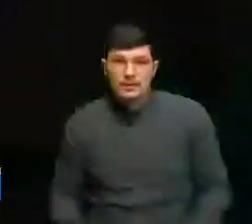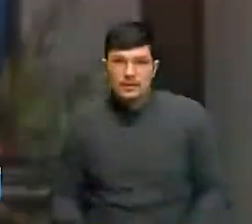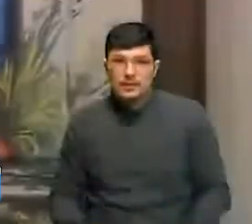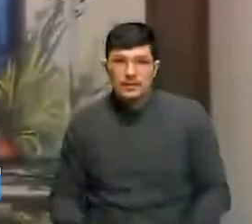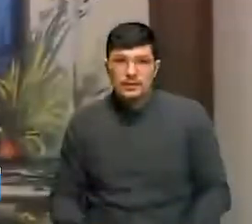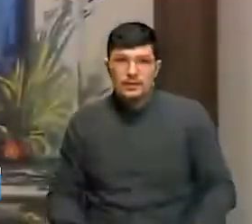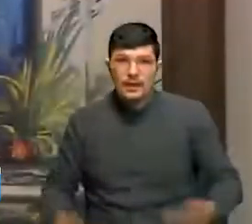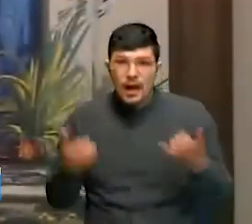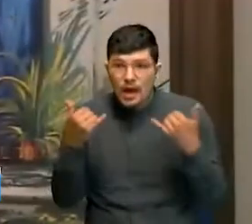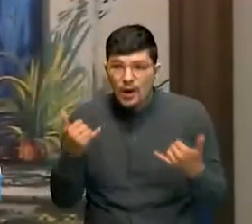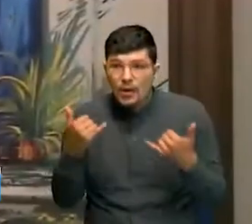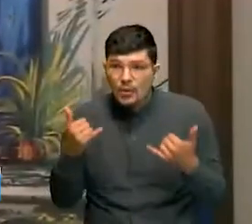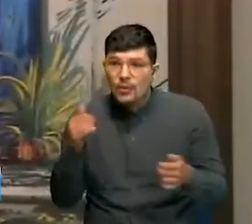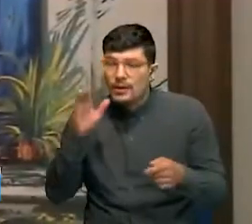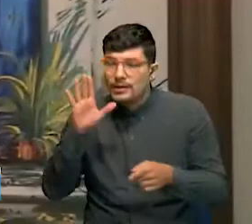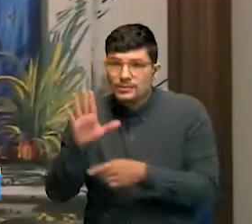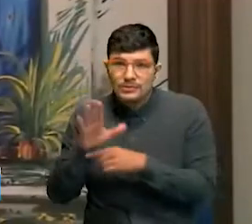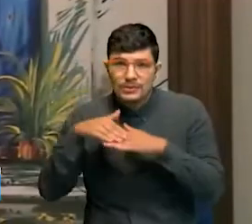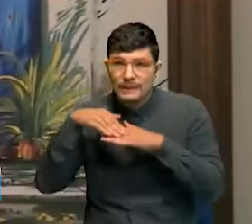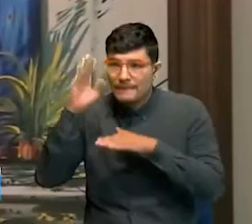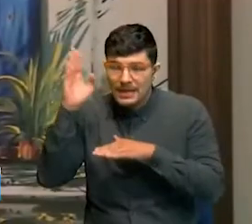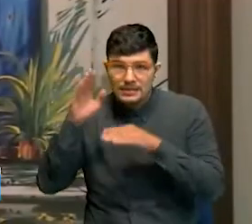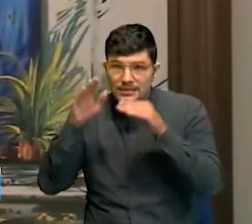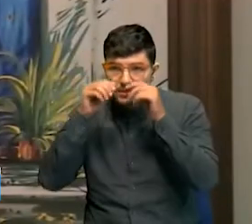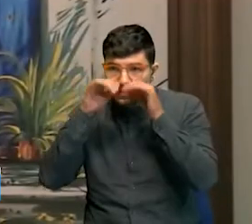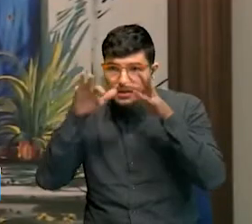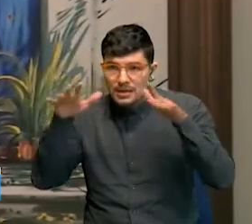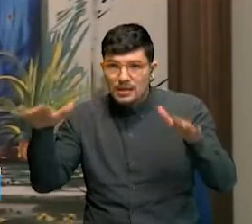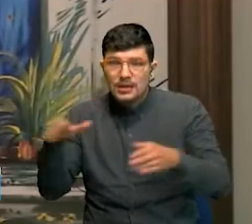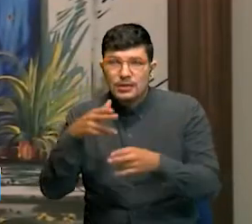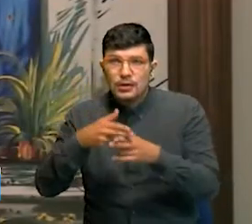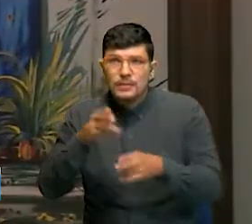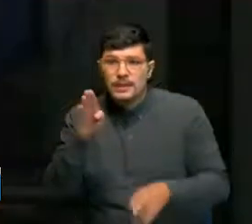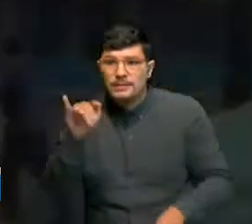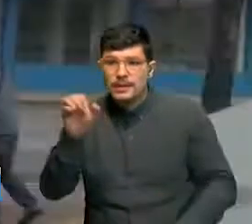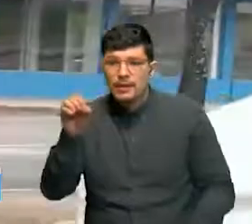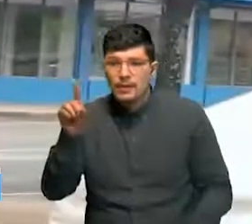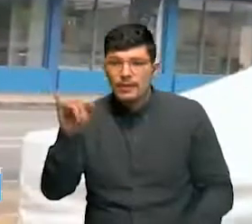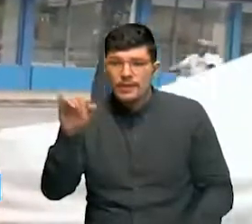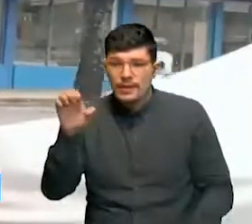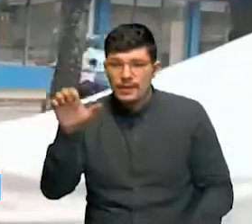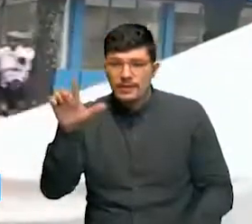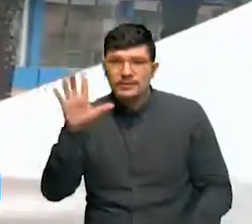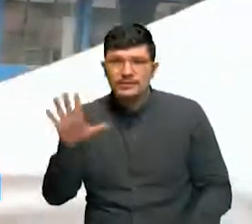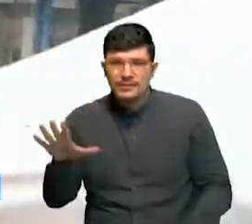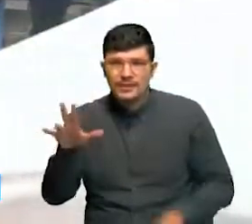En este caso, el más contaminante es el biodiesel, el tema en el diésel exactamente.